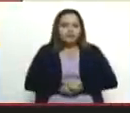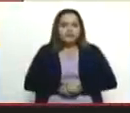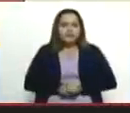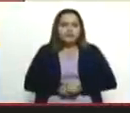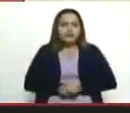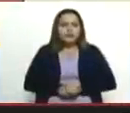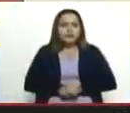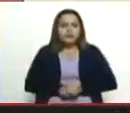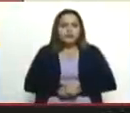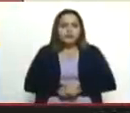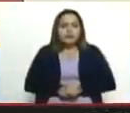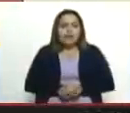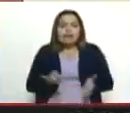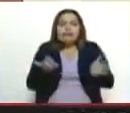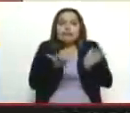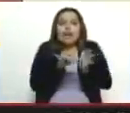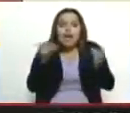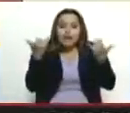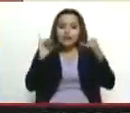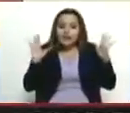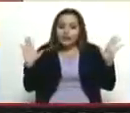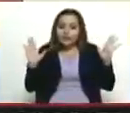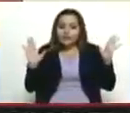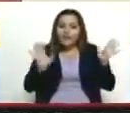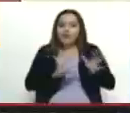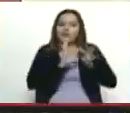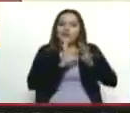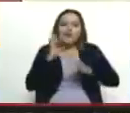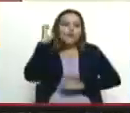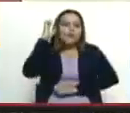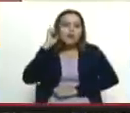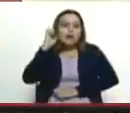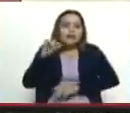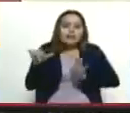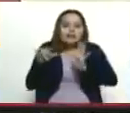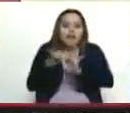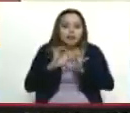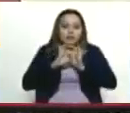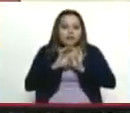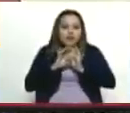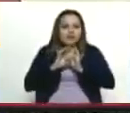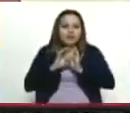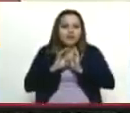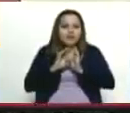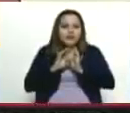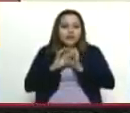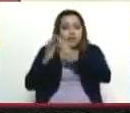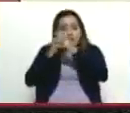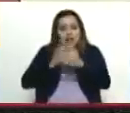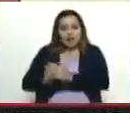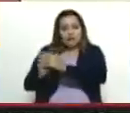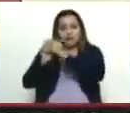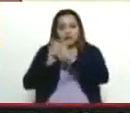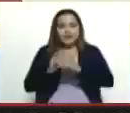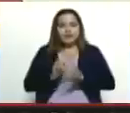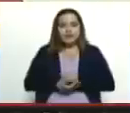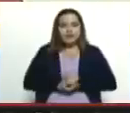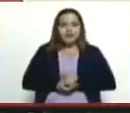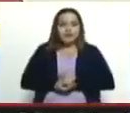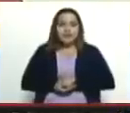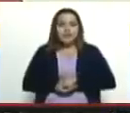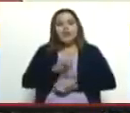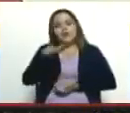Casi que celebran. La Unión Europea, casi que celebran los aliados a los gringos de Ucrania.